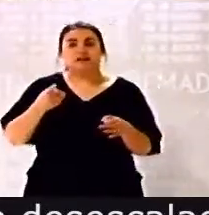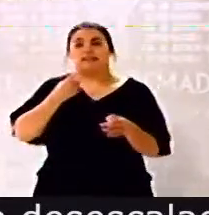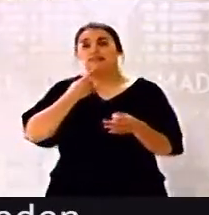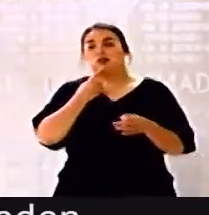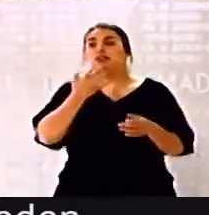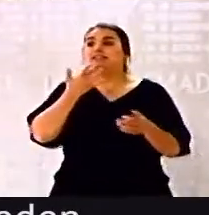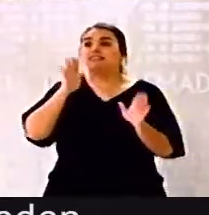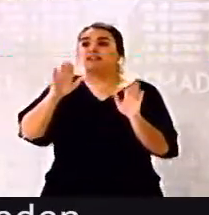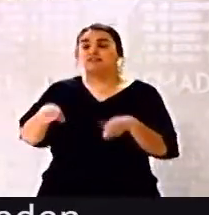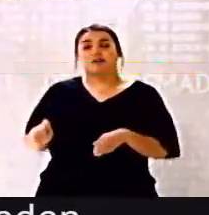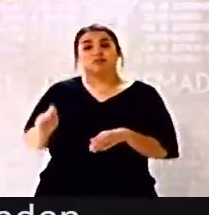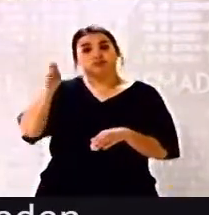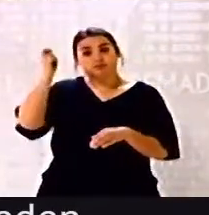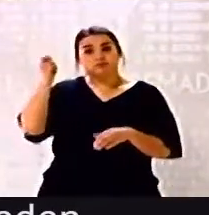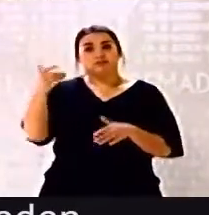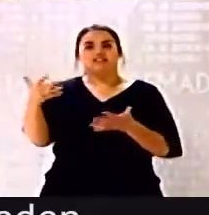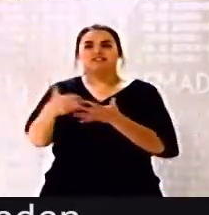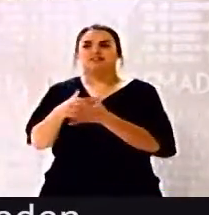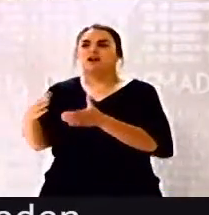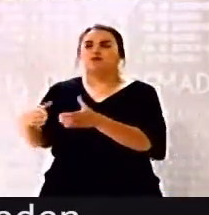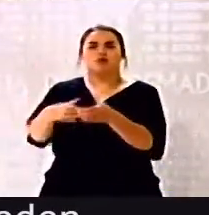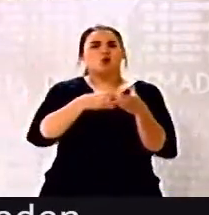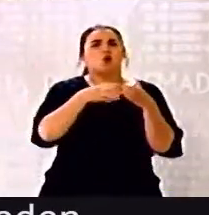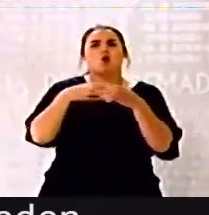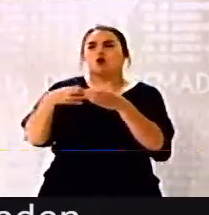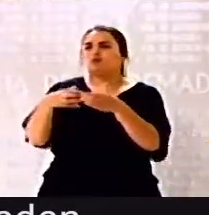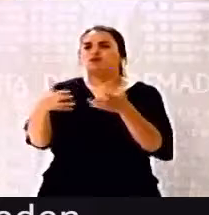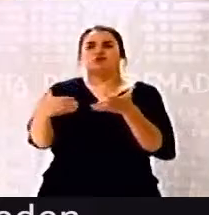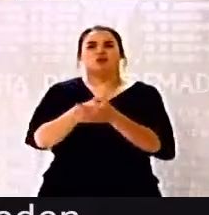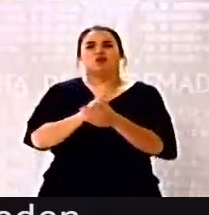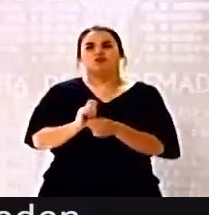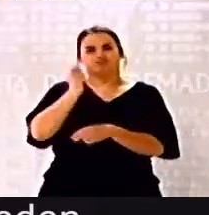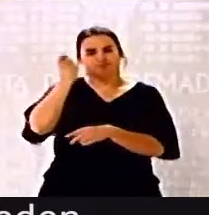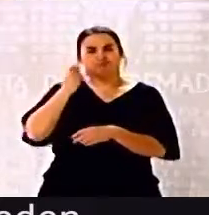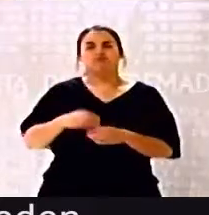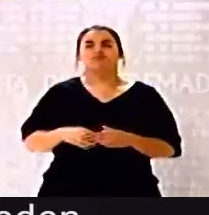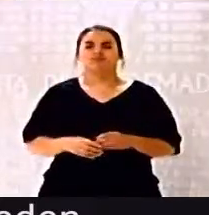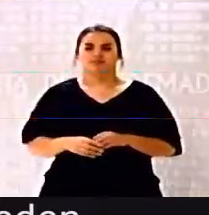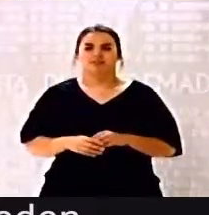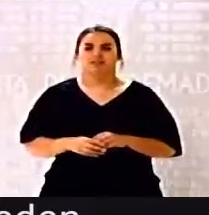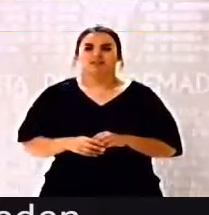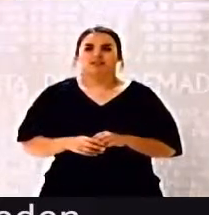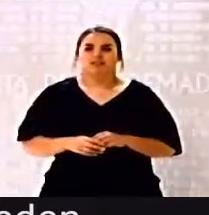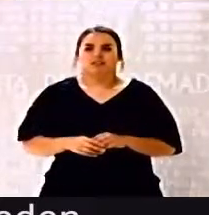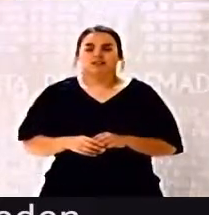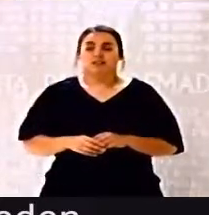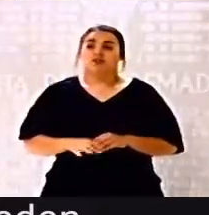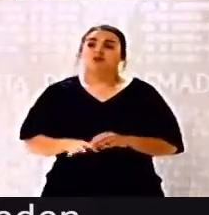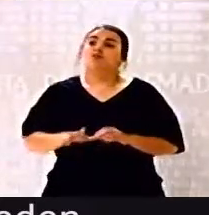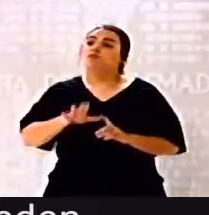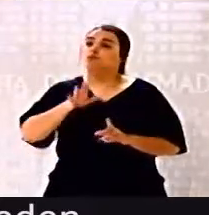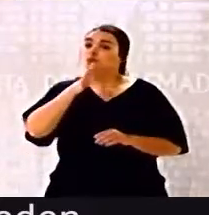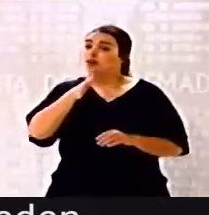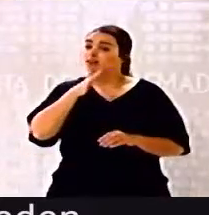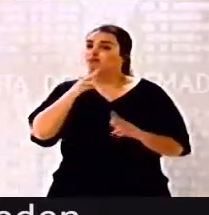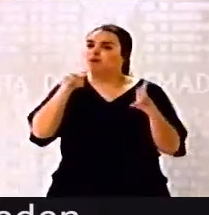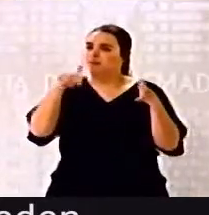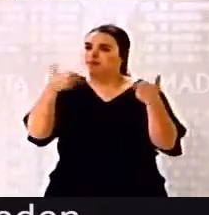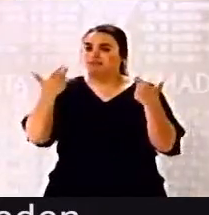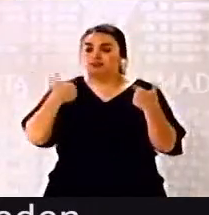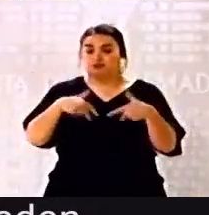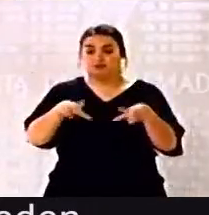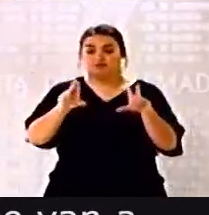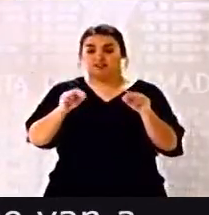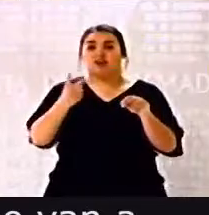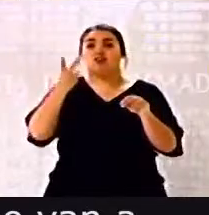lo conseguimos será un logro colectivo. Será un logro colectivo. Por eso me van a permitir que termine con